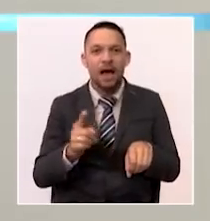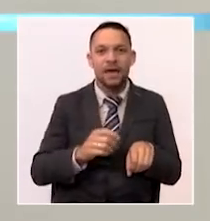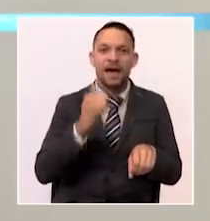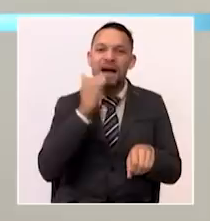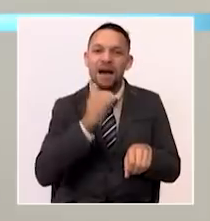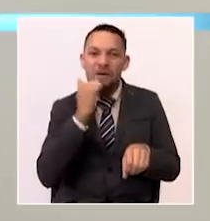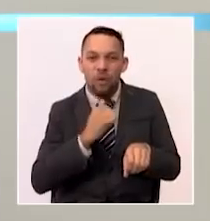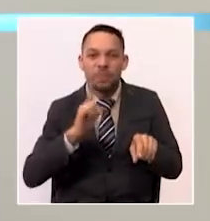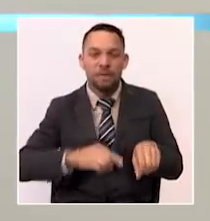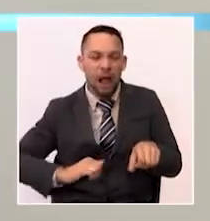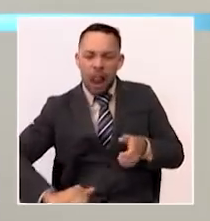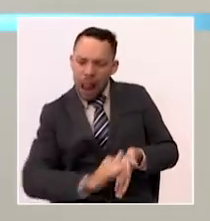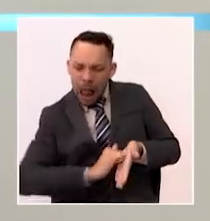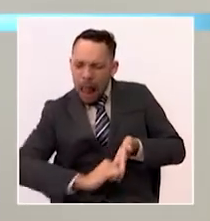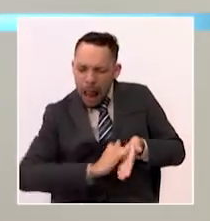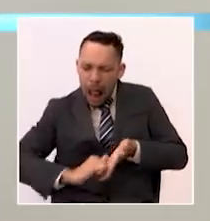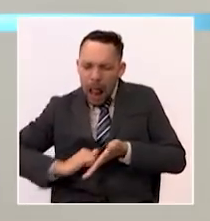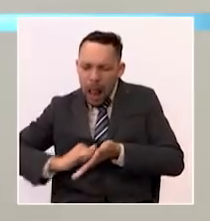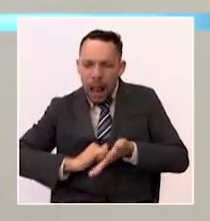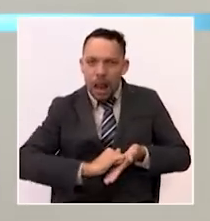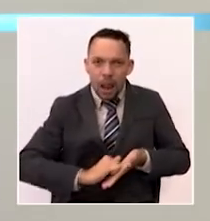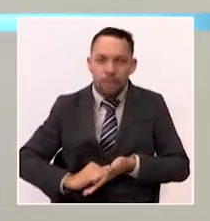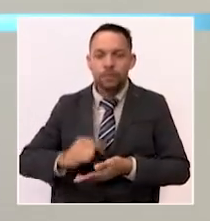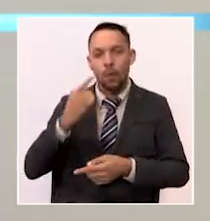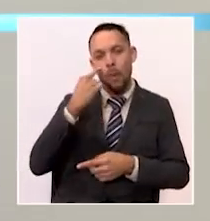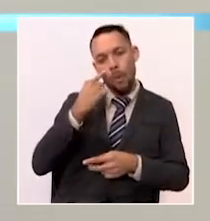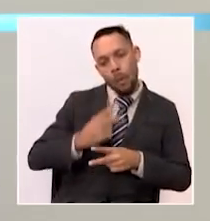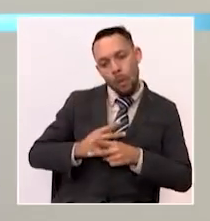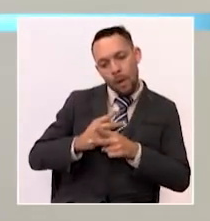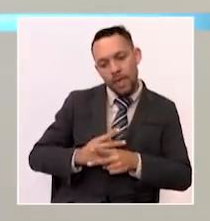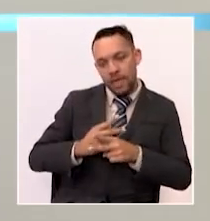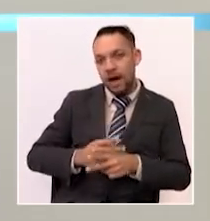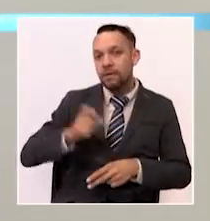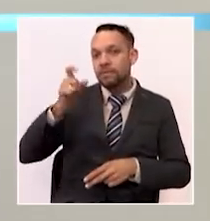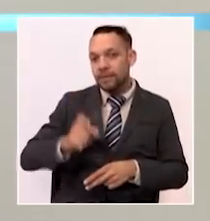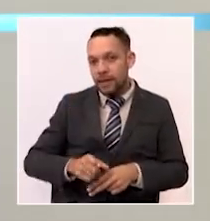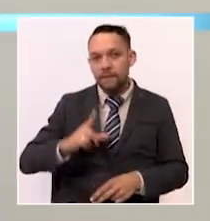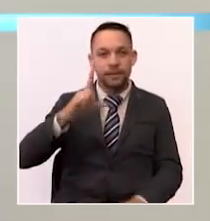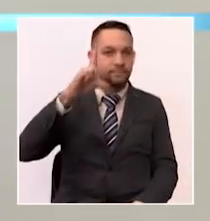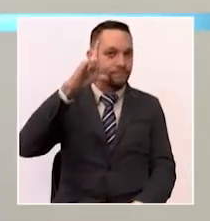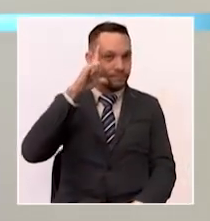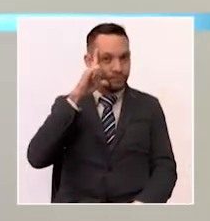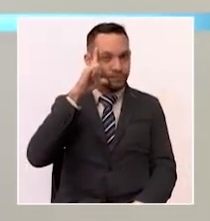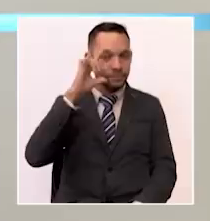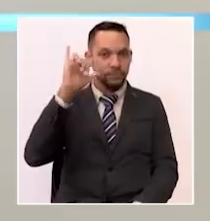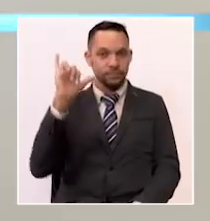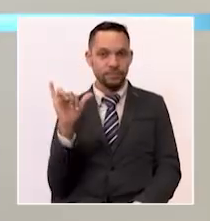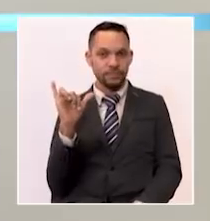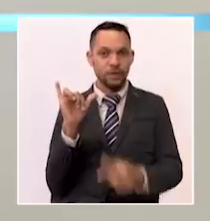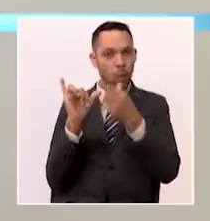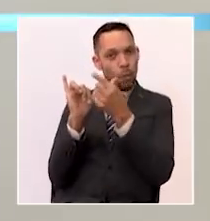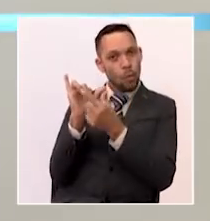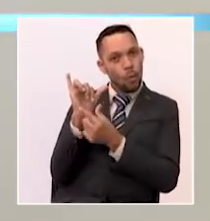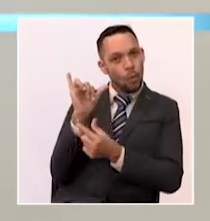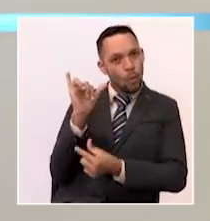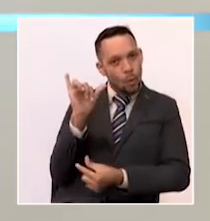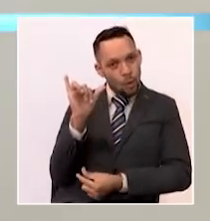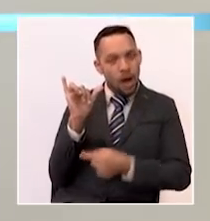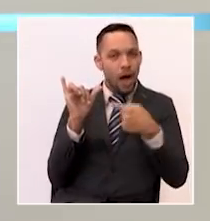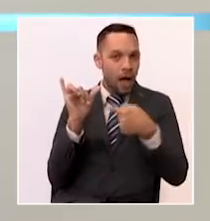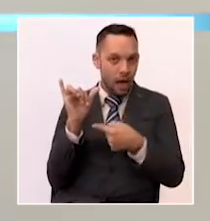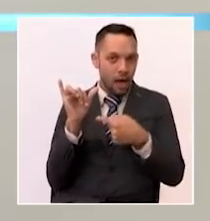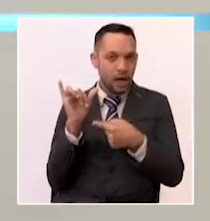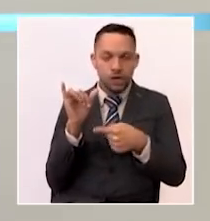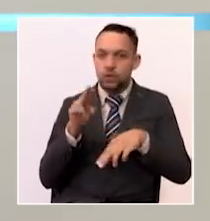íntimos. Normalmente el cuello del útero y la vagina tienen zonas, su